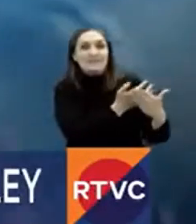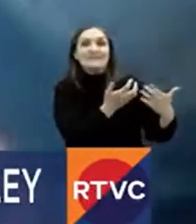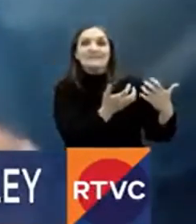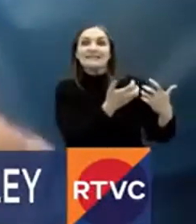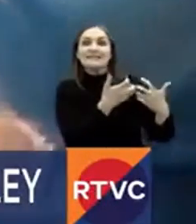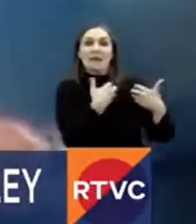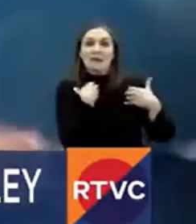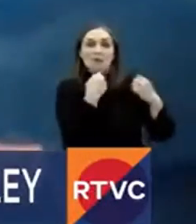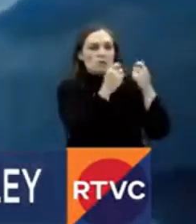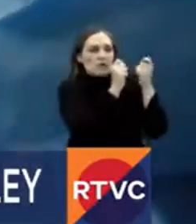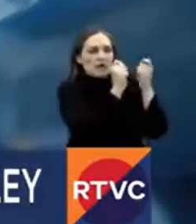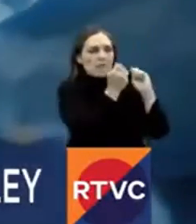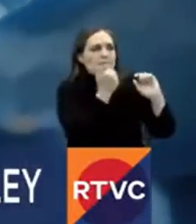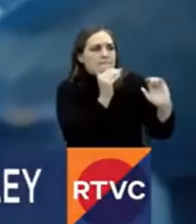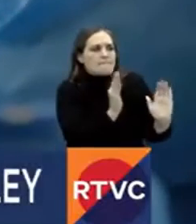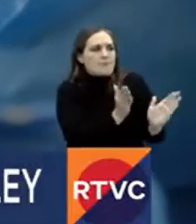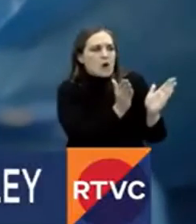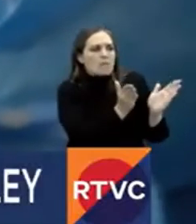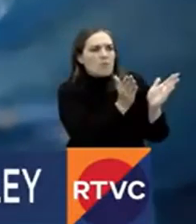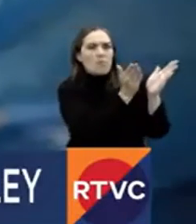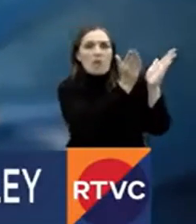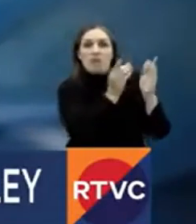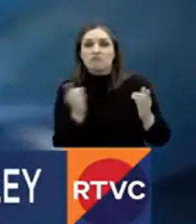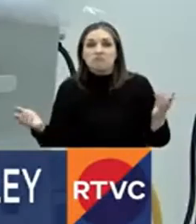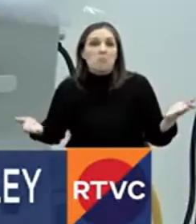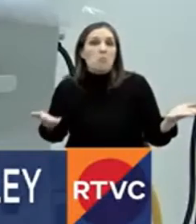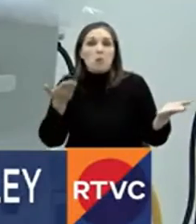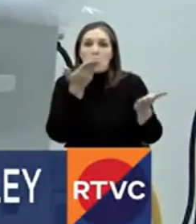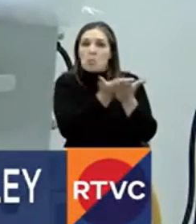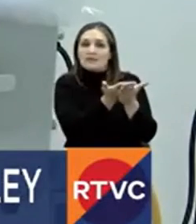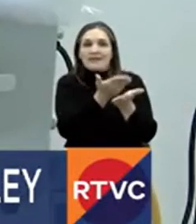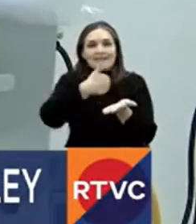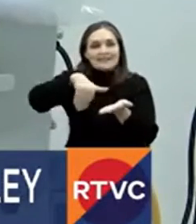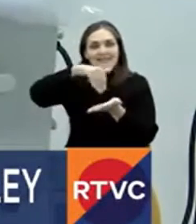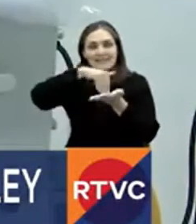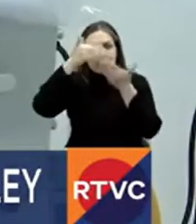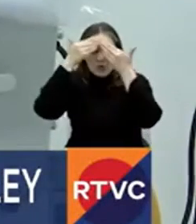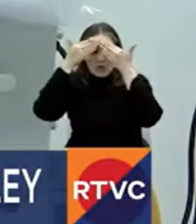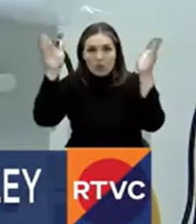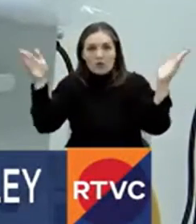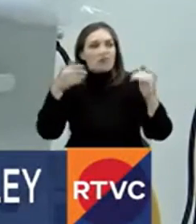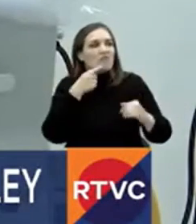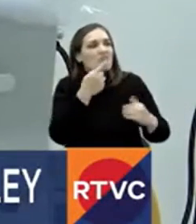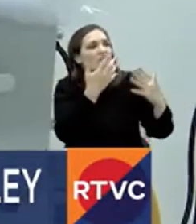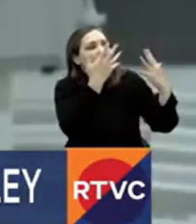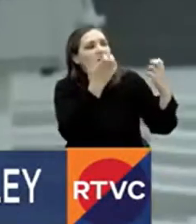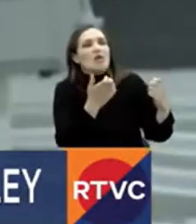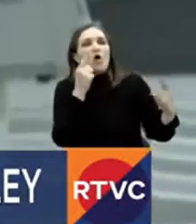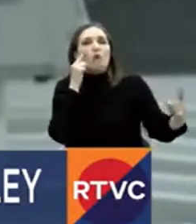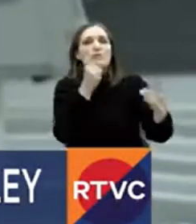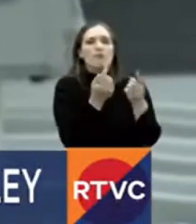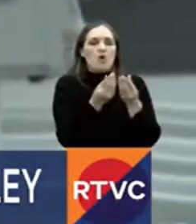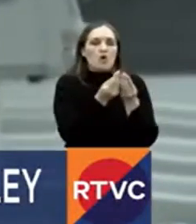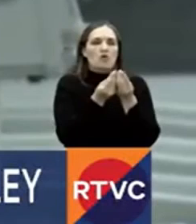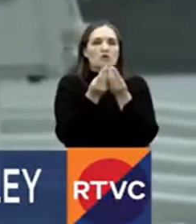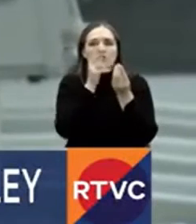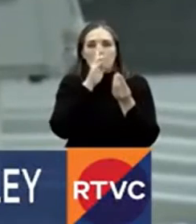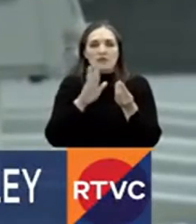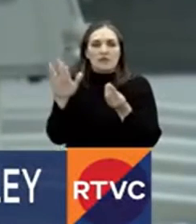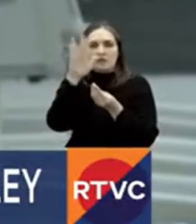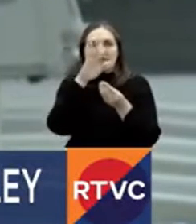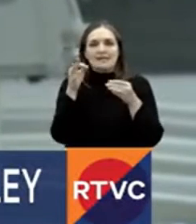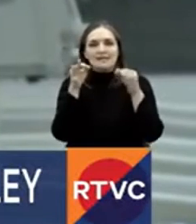realizar grandes cambios. Entre los aspectos que proponen está crear un Consejo Nacional de Seguridad Social en Salud para recomendar